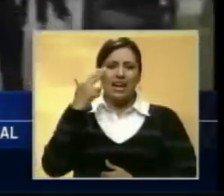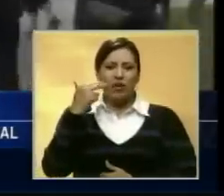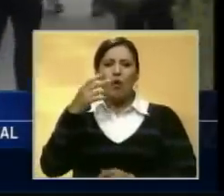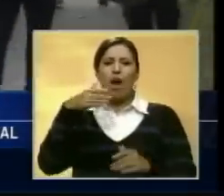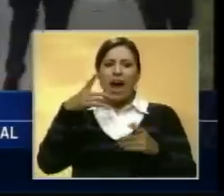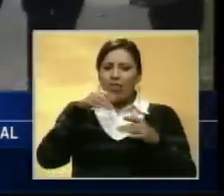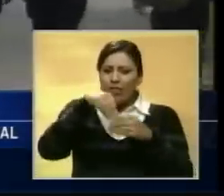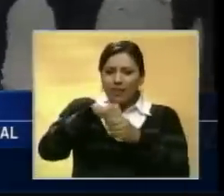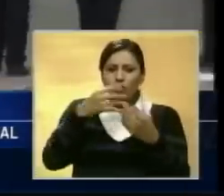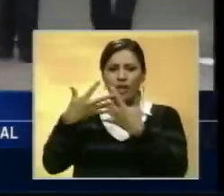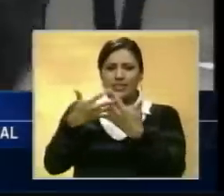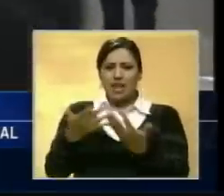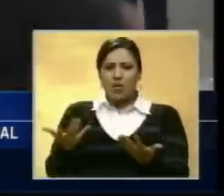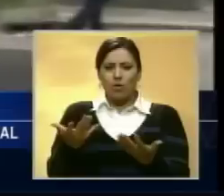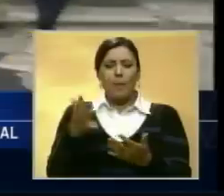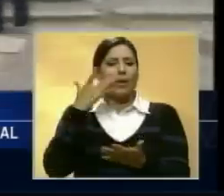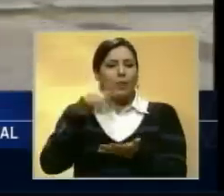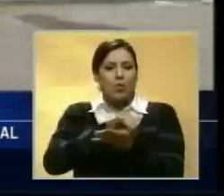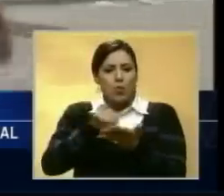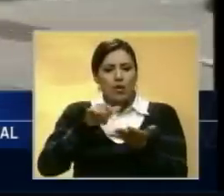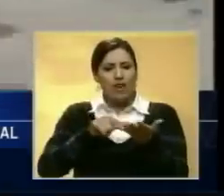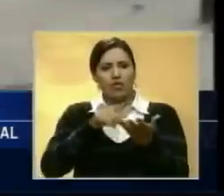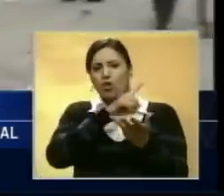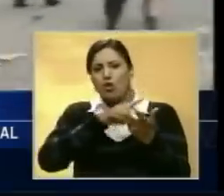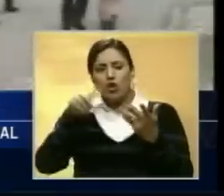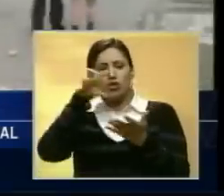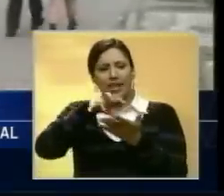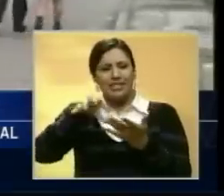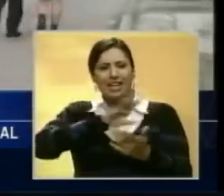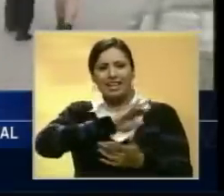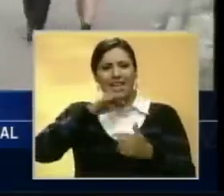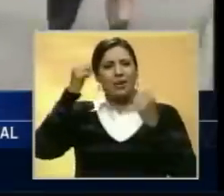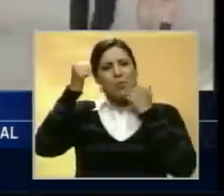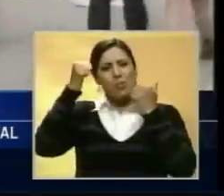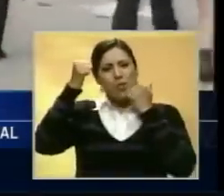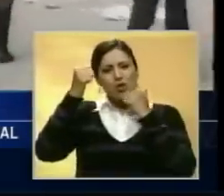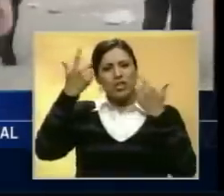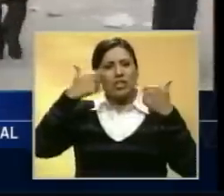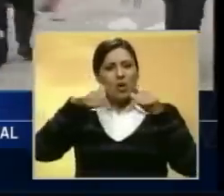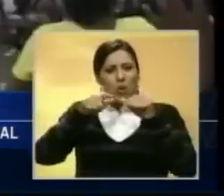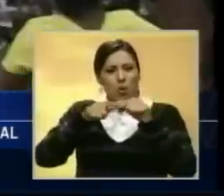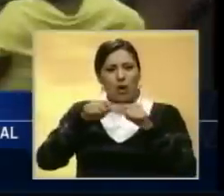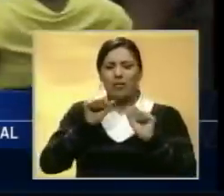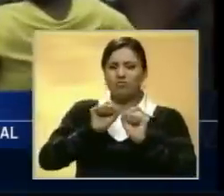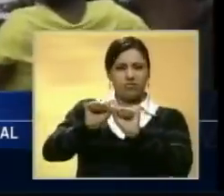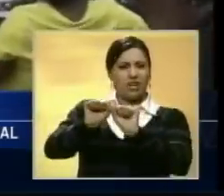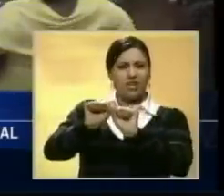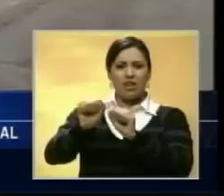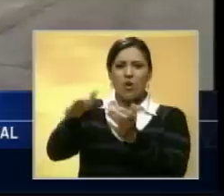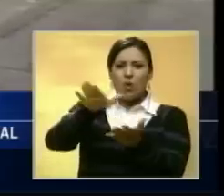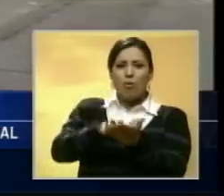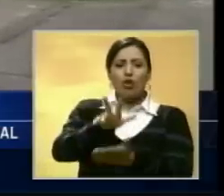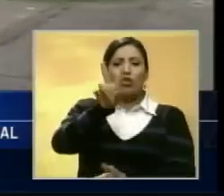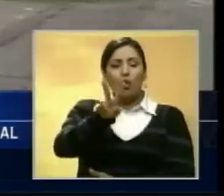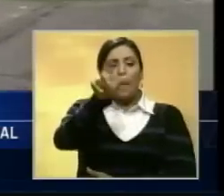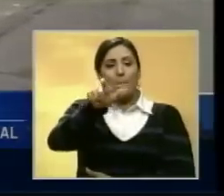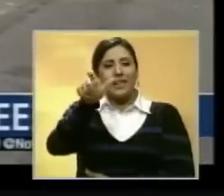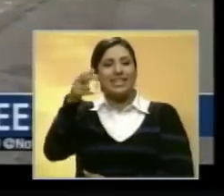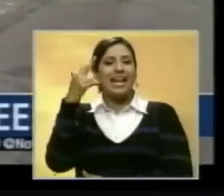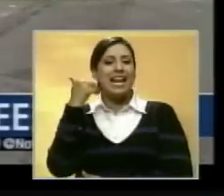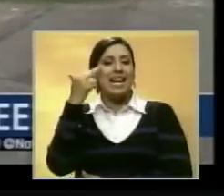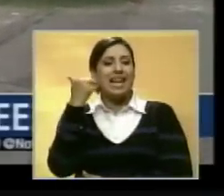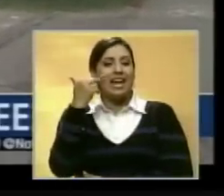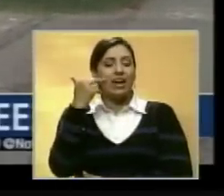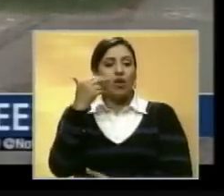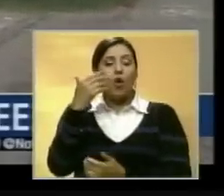Estados Unidos. Lugares como Nueva York y Atlanta fueron escenario de las manifestaciones en rechazo a la muerte de 2 sujetos de raza